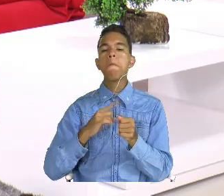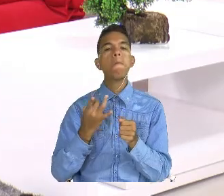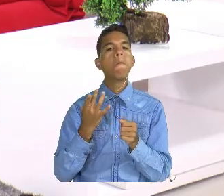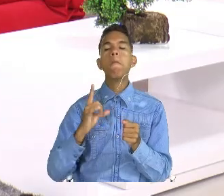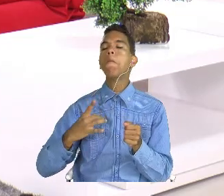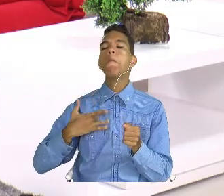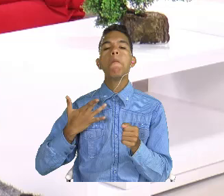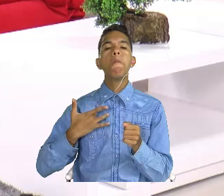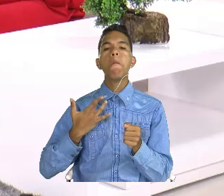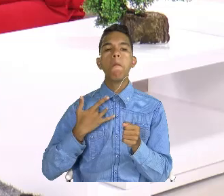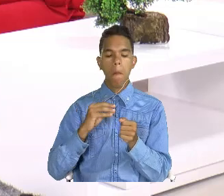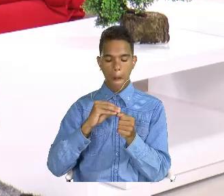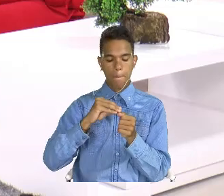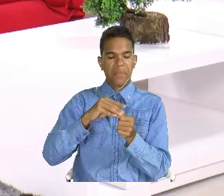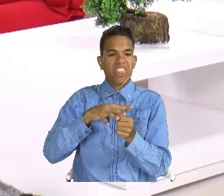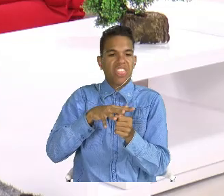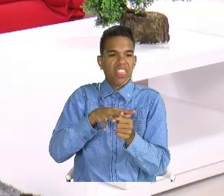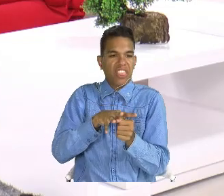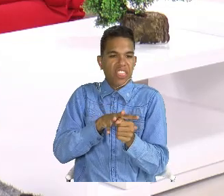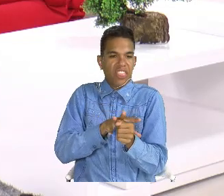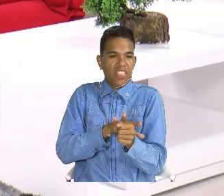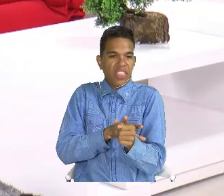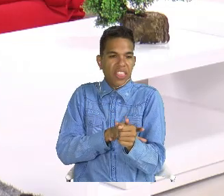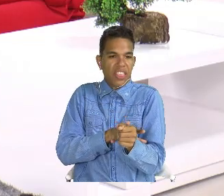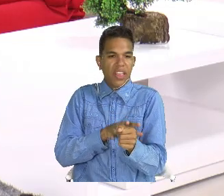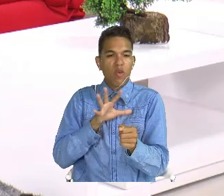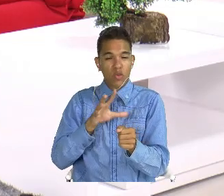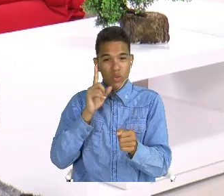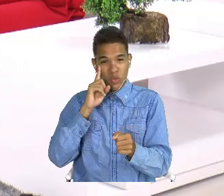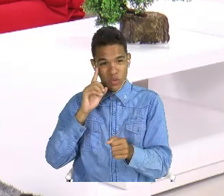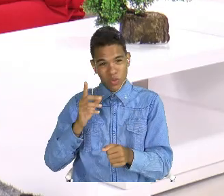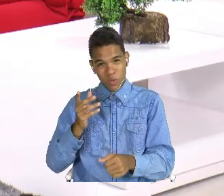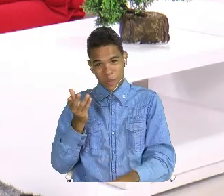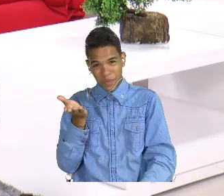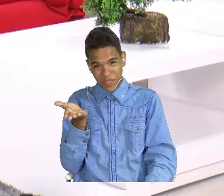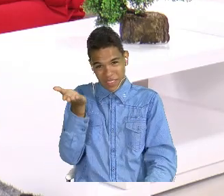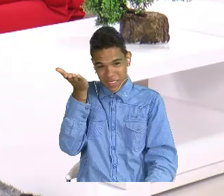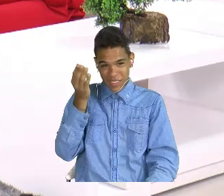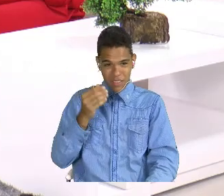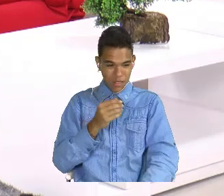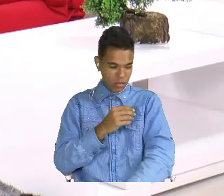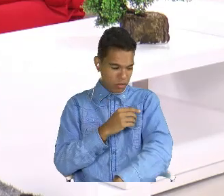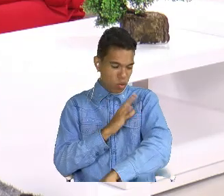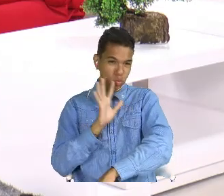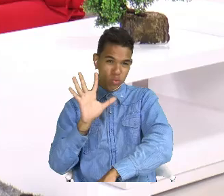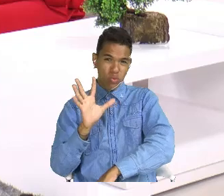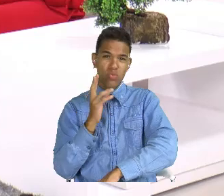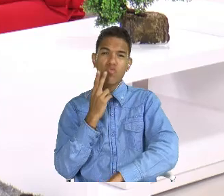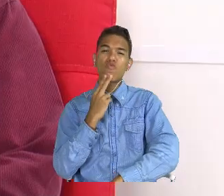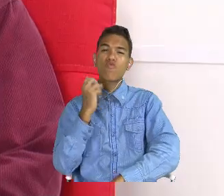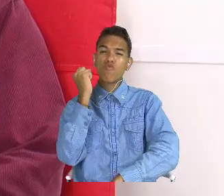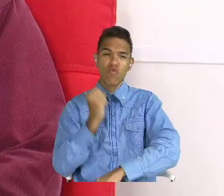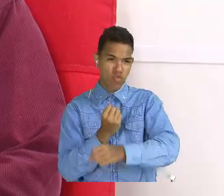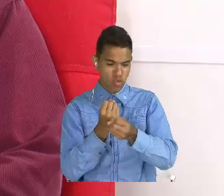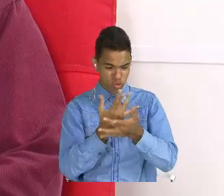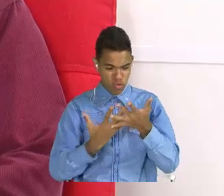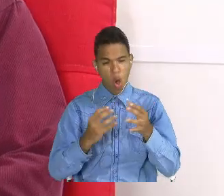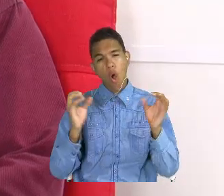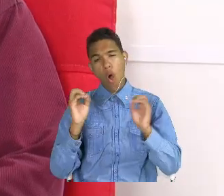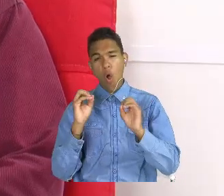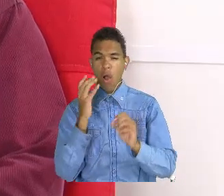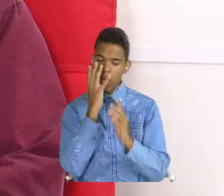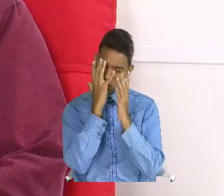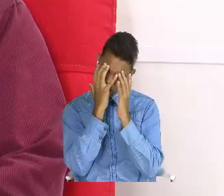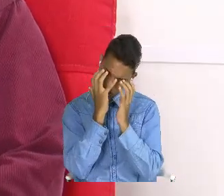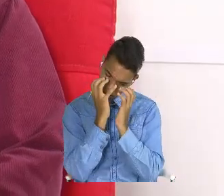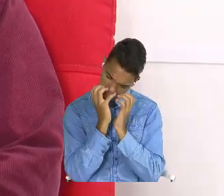termina infectándose. Como los pacientes diabéticos descompensados tienden a ser pacientes inmunodeprimidos, fácilmente